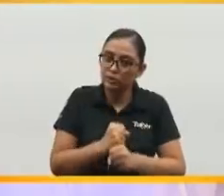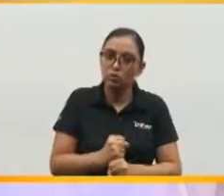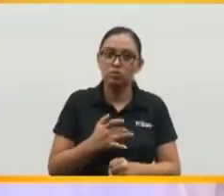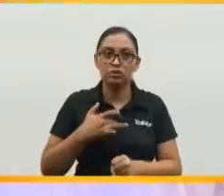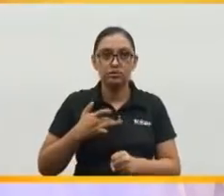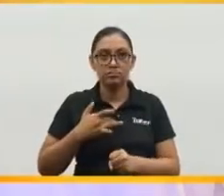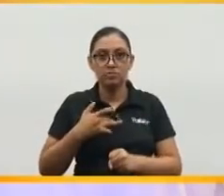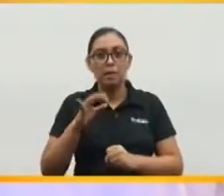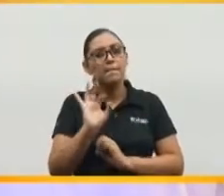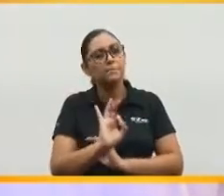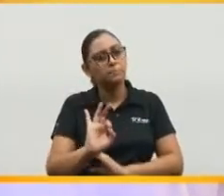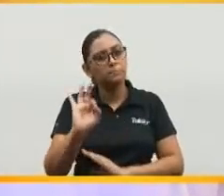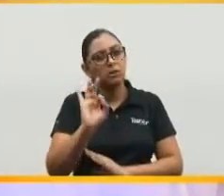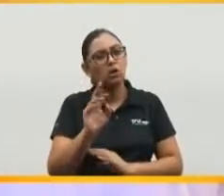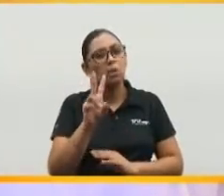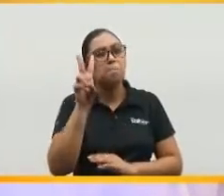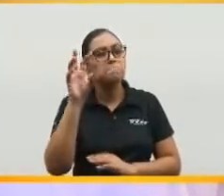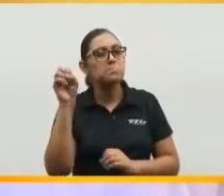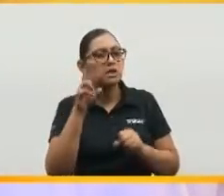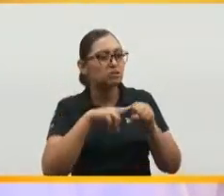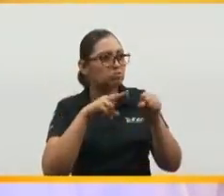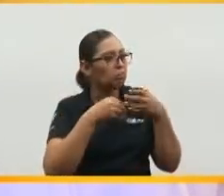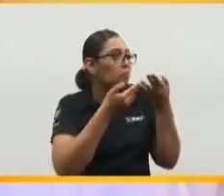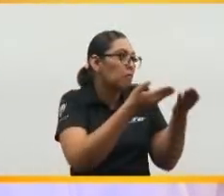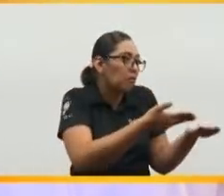que te robe los 20 pesos el policía, no el mañoso.